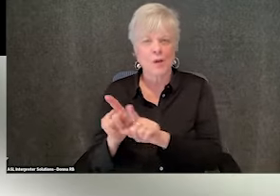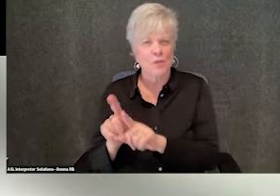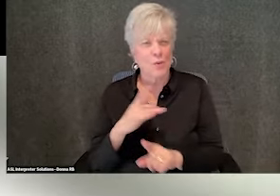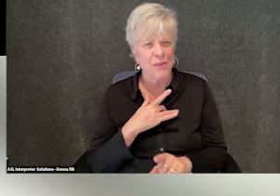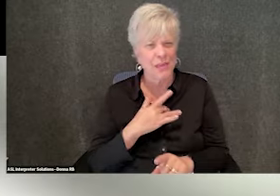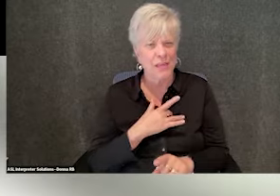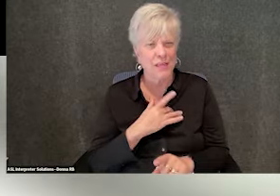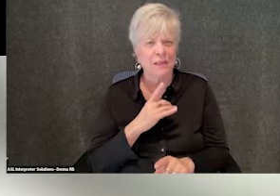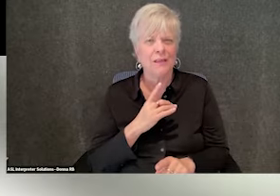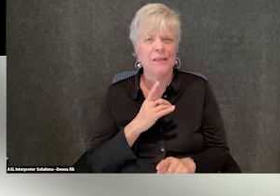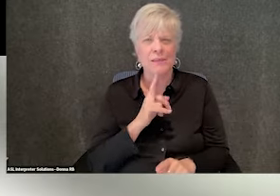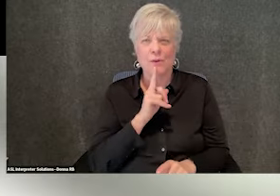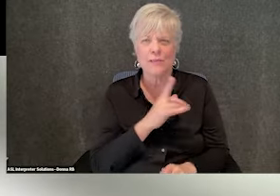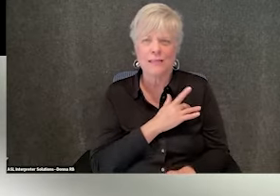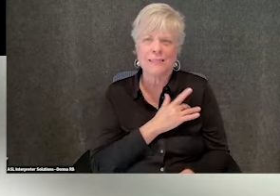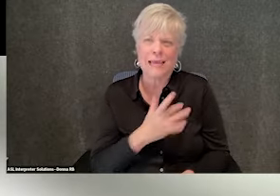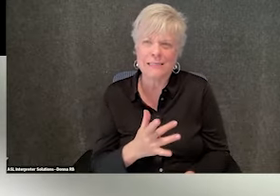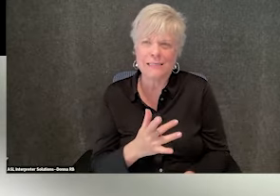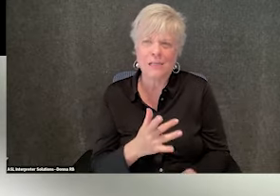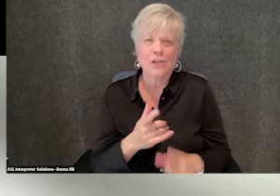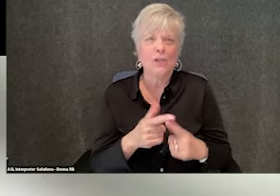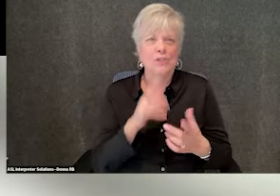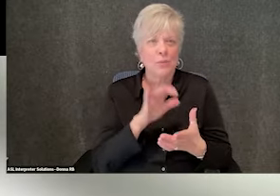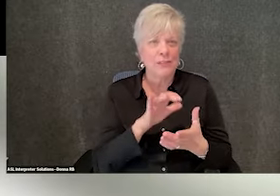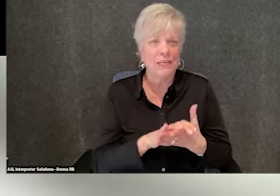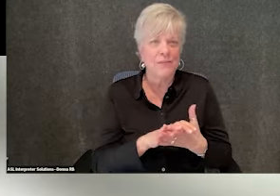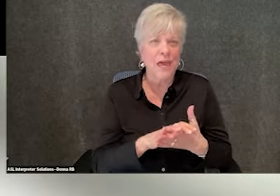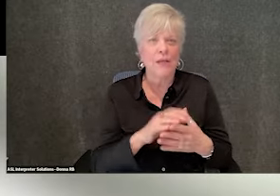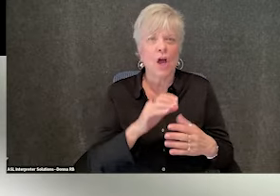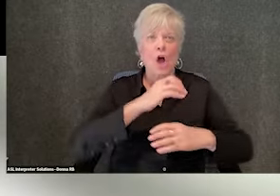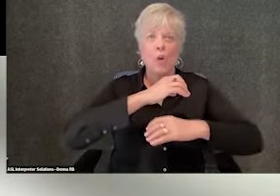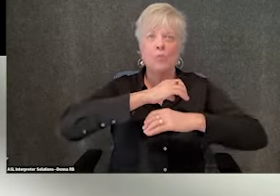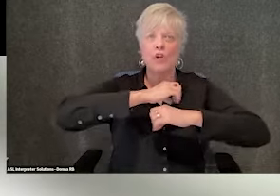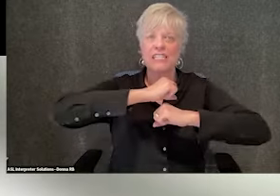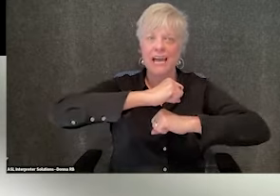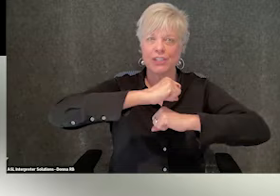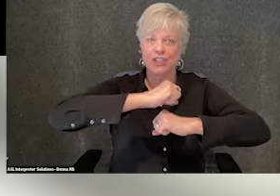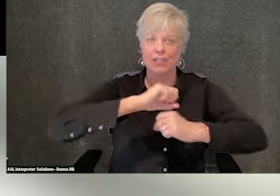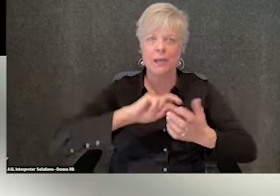de usar solo la tutela. Yo creo también de